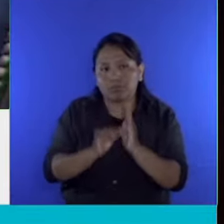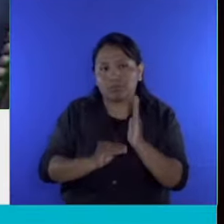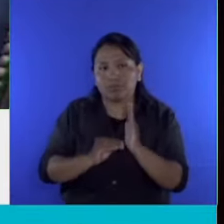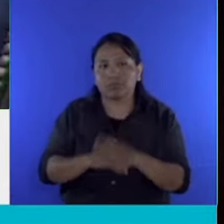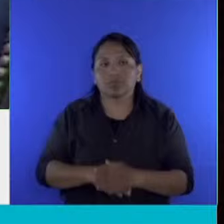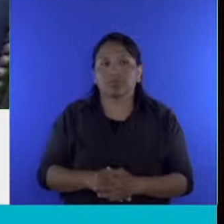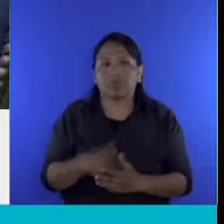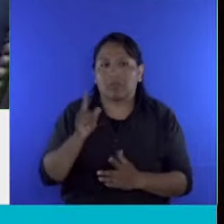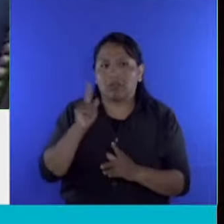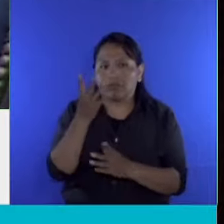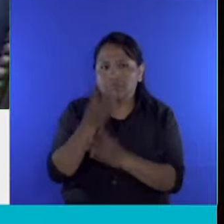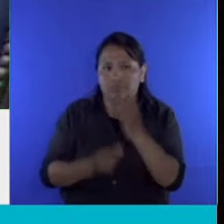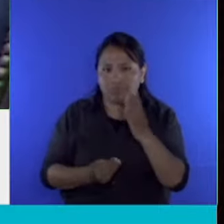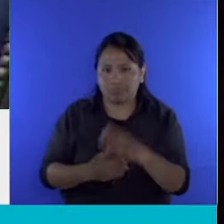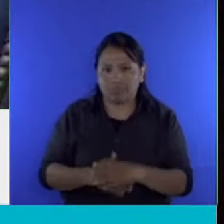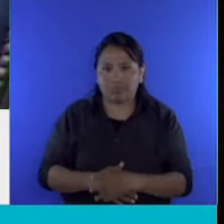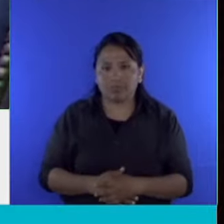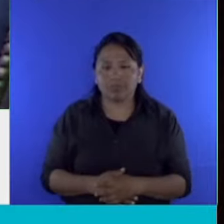equivocar